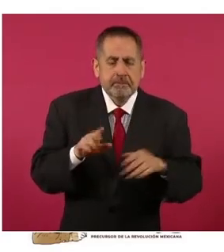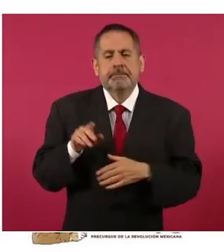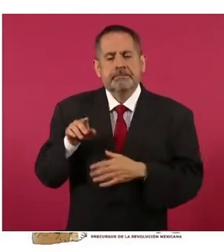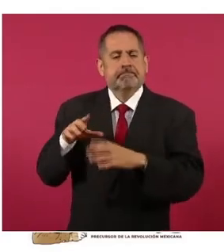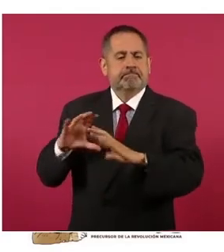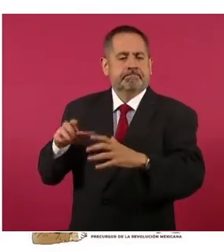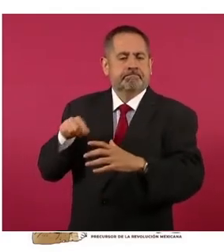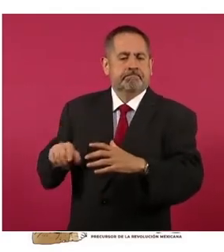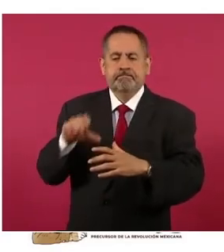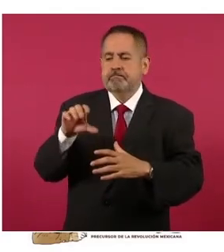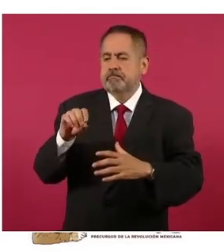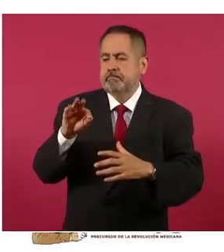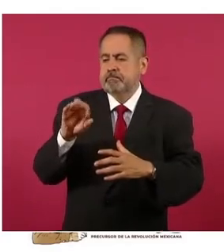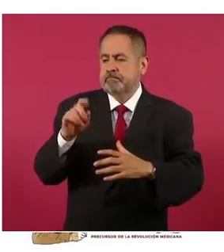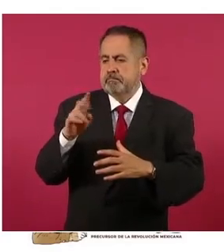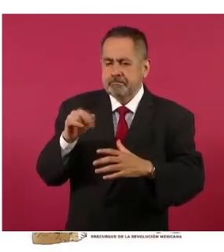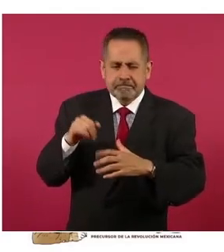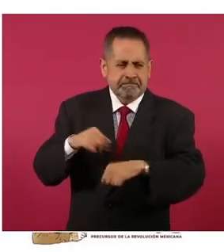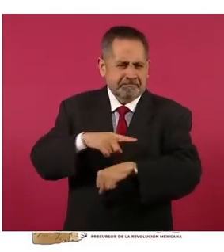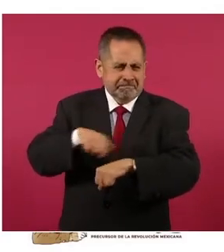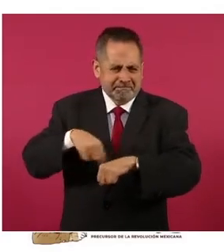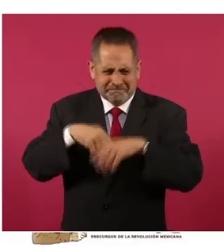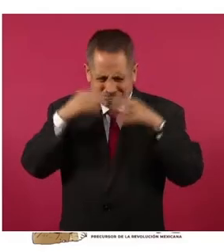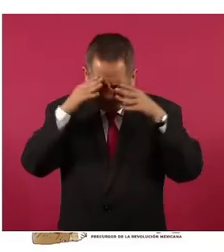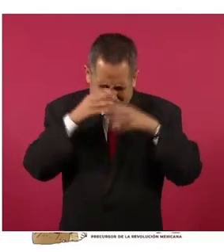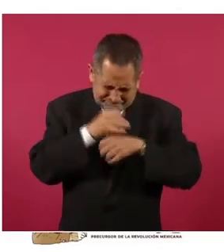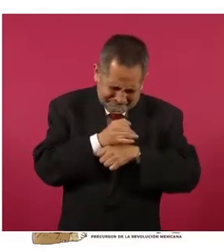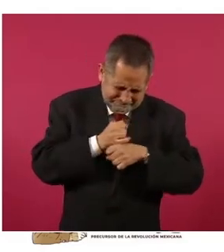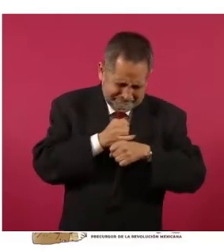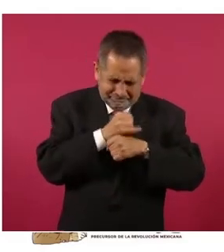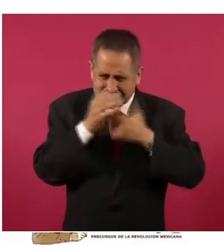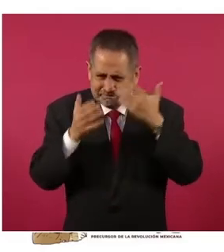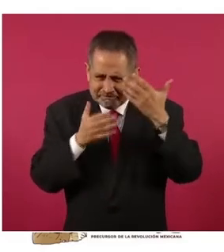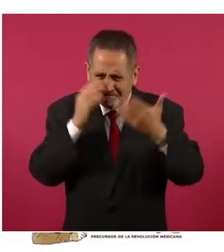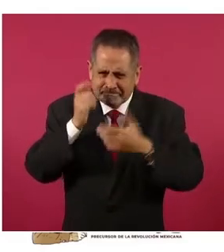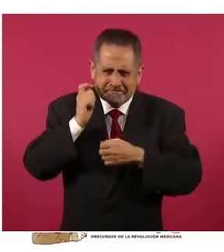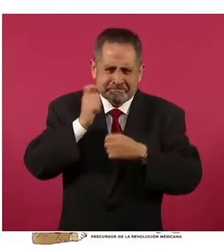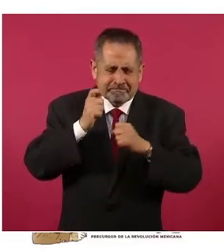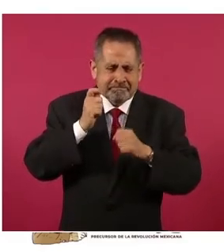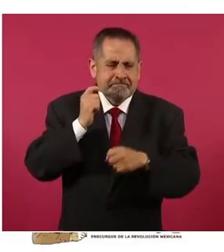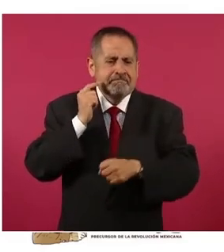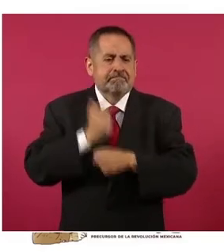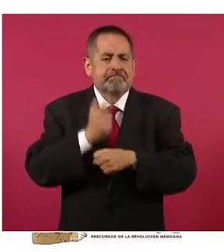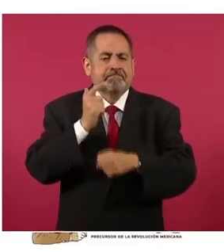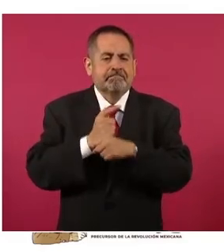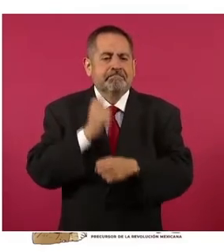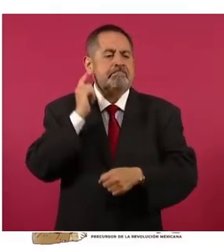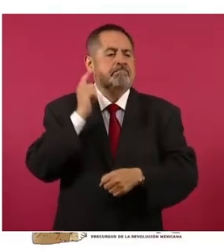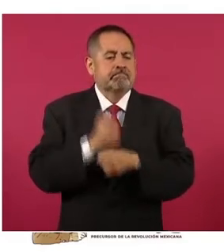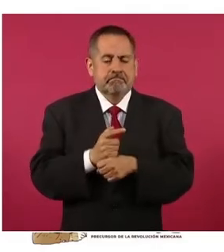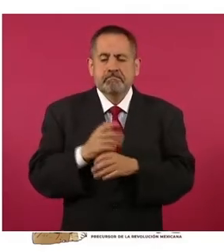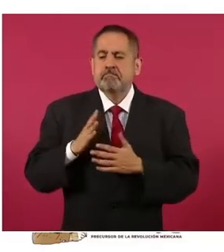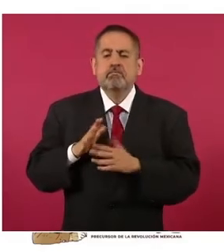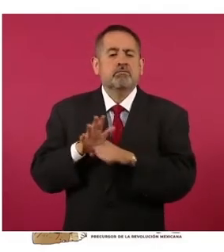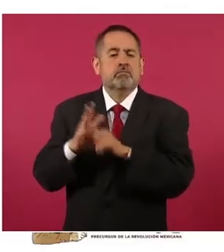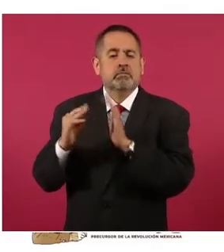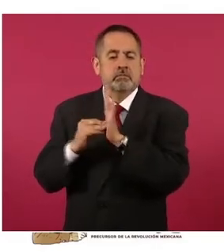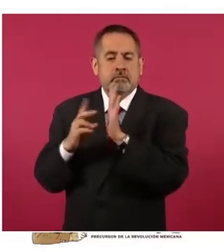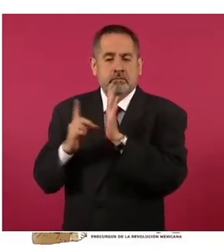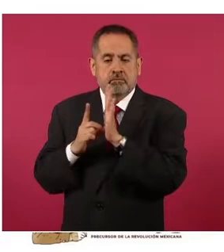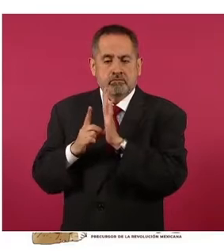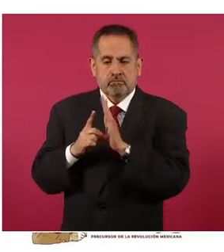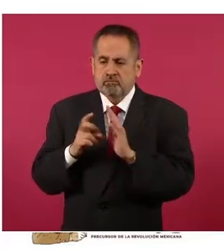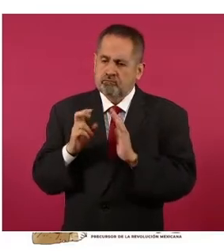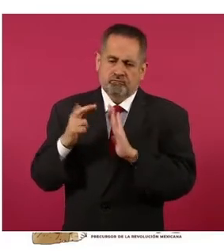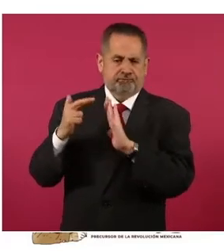la COFEPRIS dedicó decenas de horas de análisis y estudio para desarrollar una metodología propia con rigor